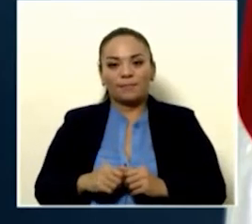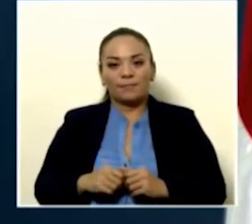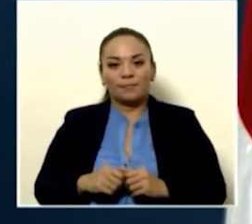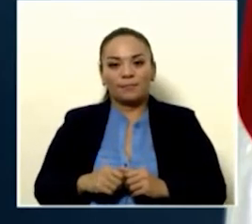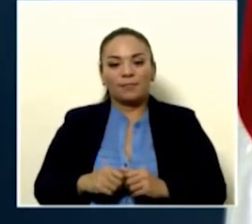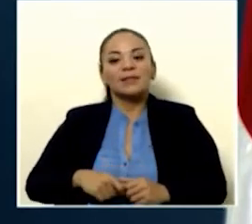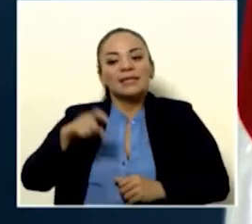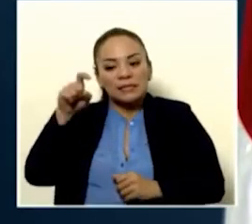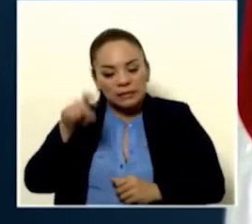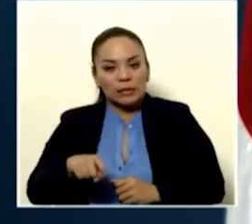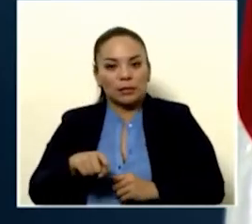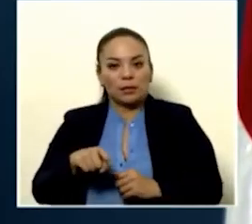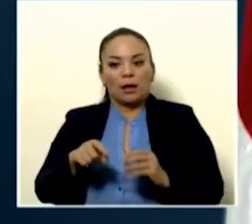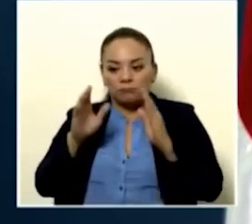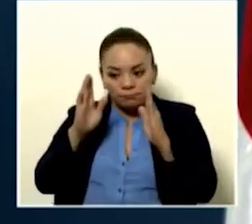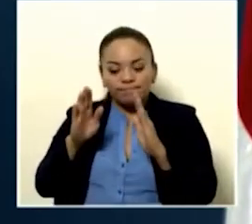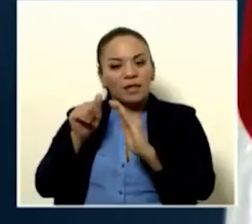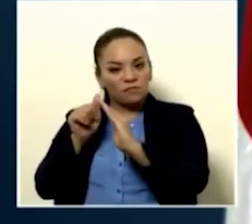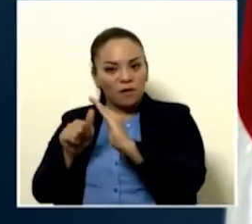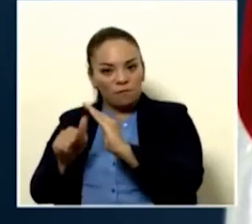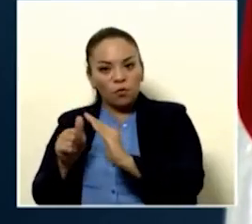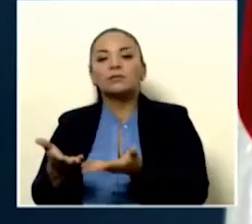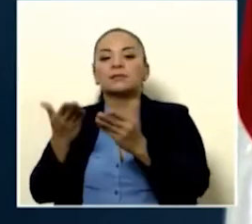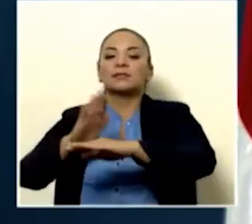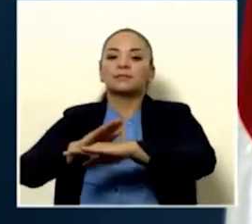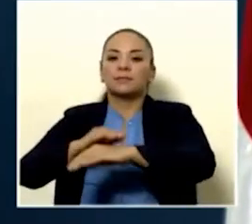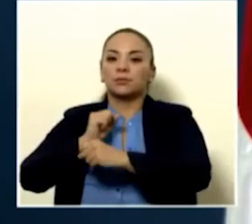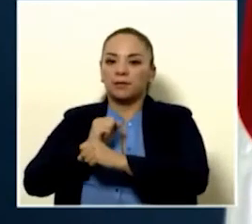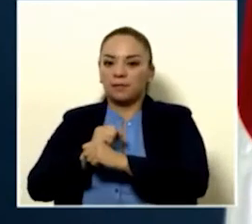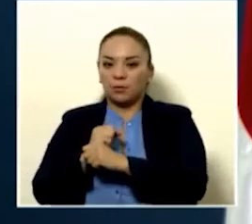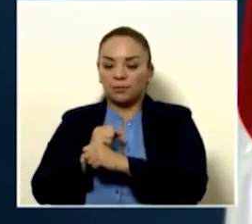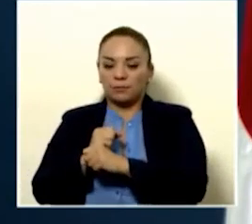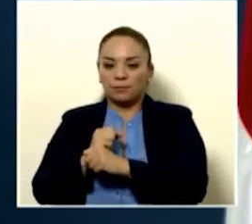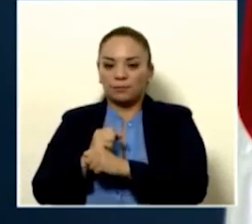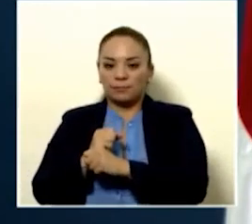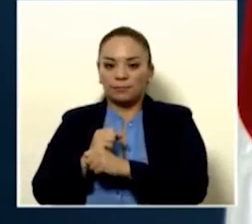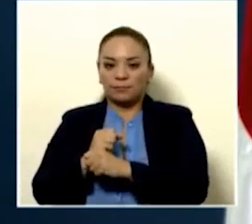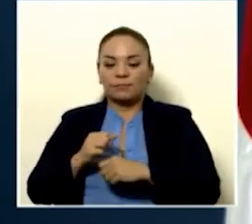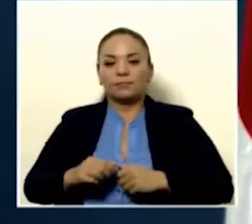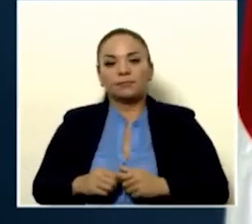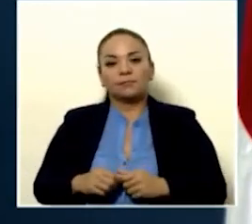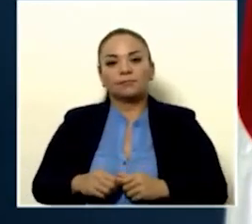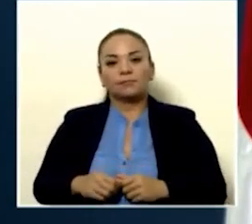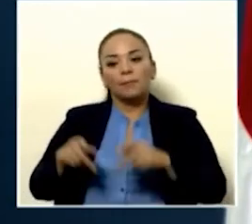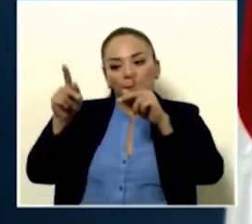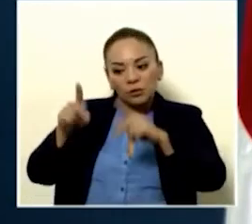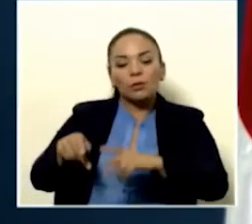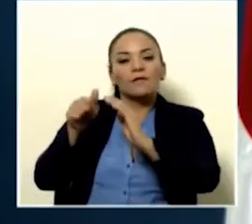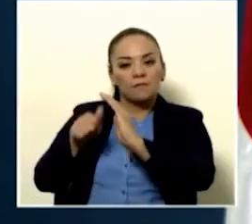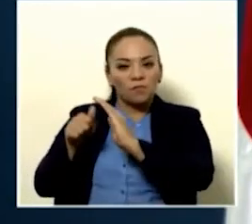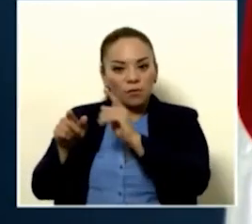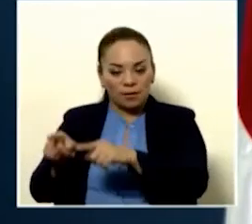la condición de refugio recibirán permiso de trabajo como persona